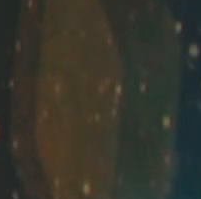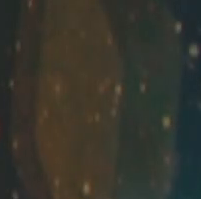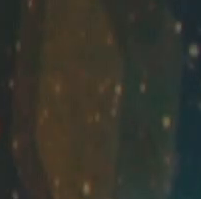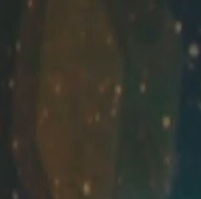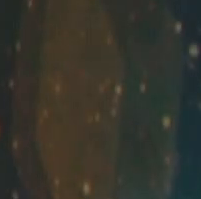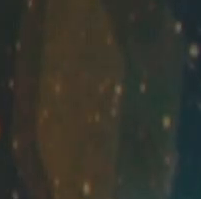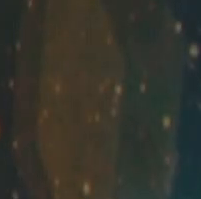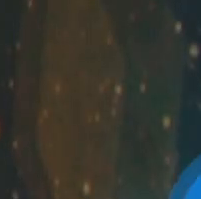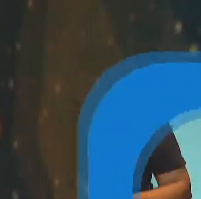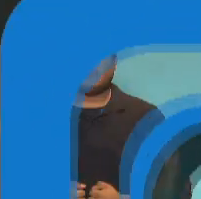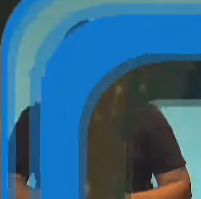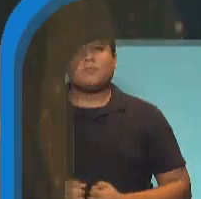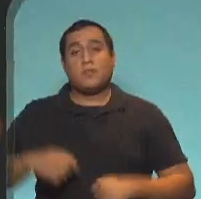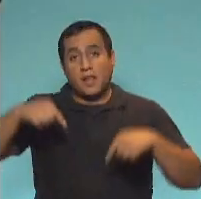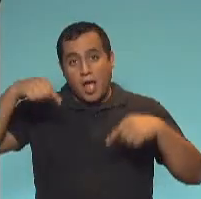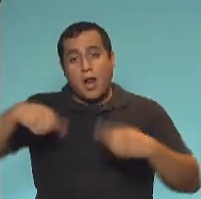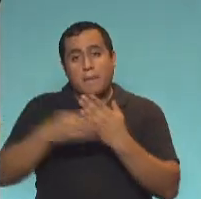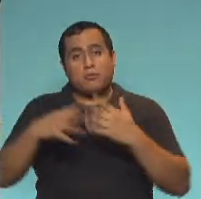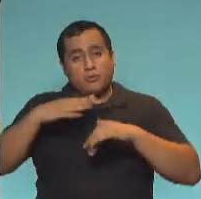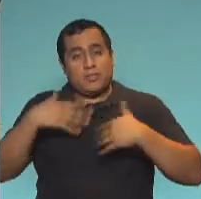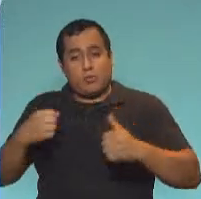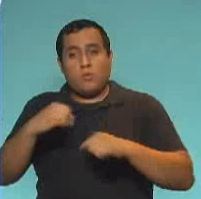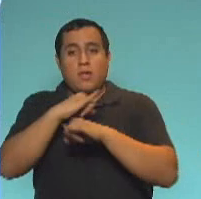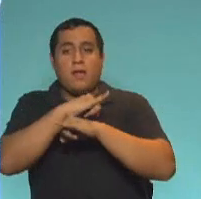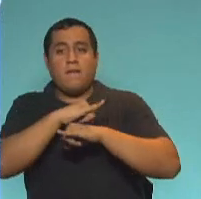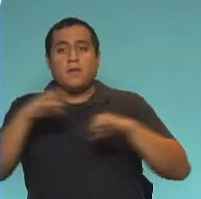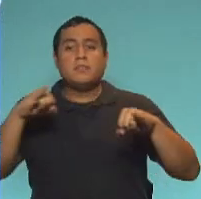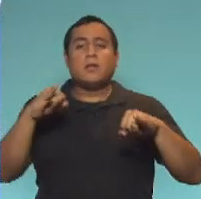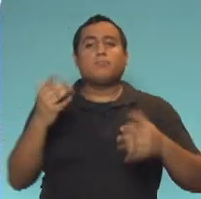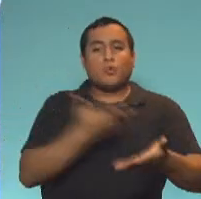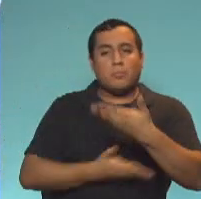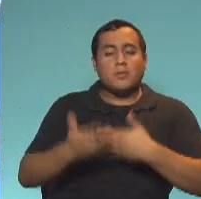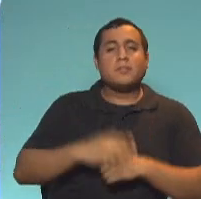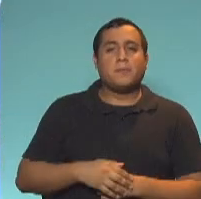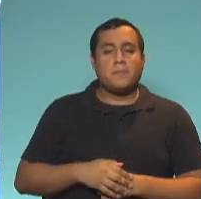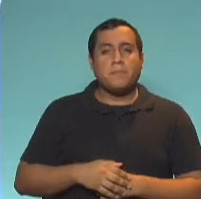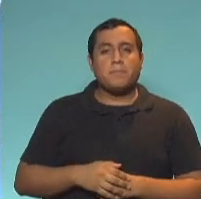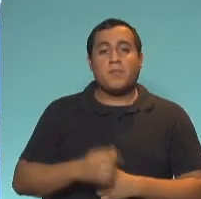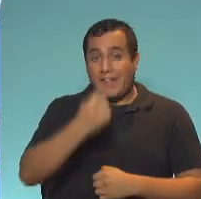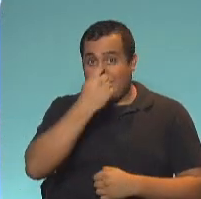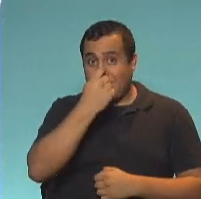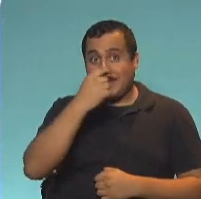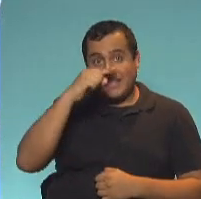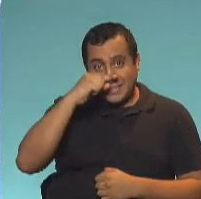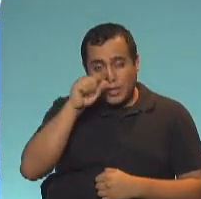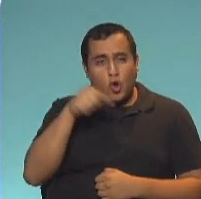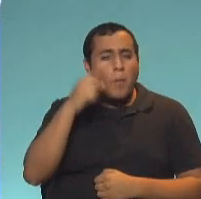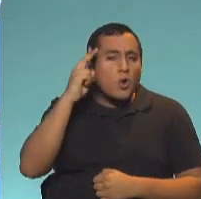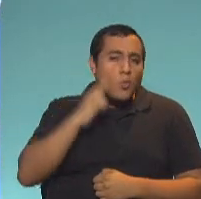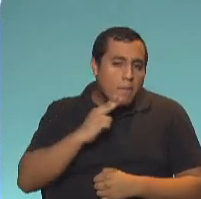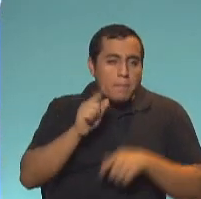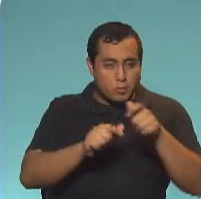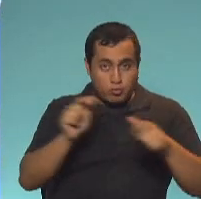reporten este movimiento del ministerio de salud lo compartimos la incidencia cada 100.000 habitantes es de 27,9 casos